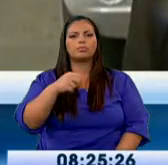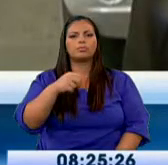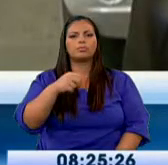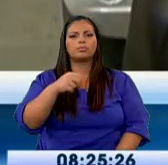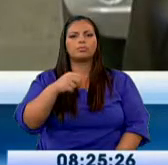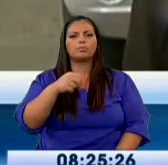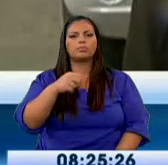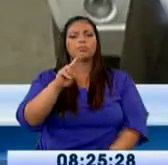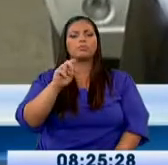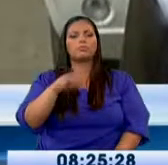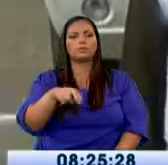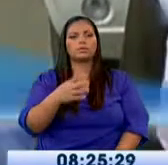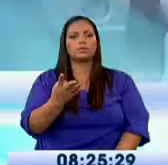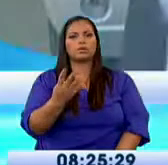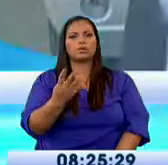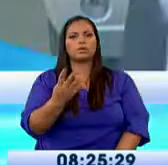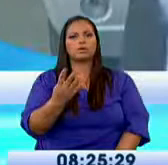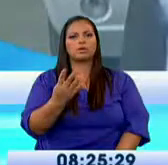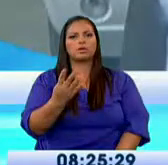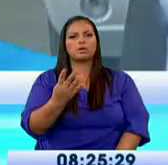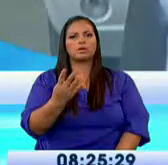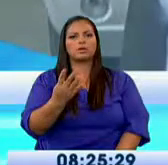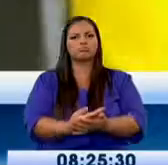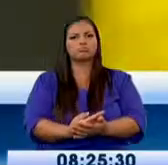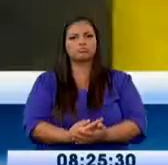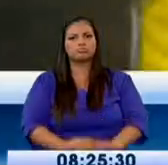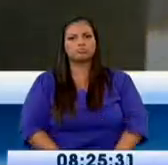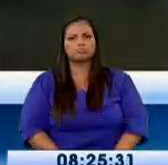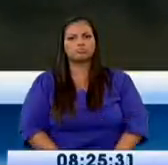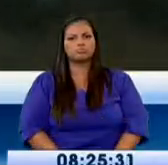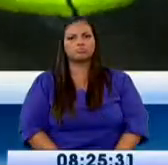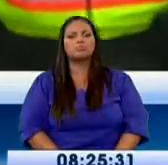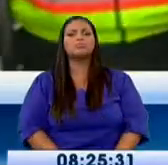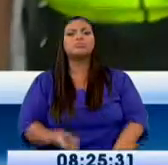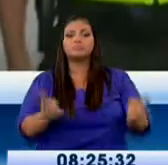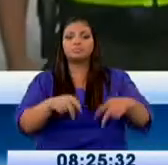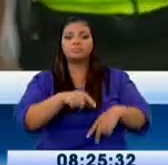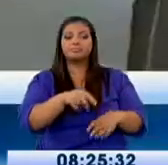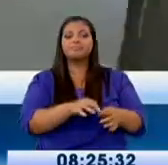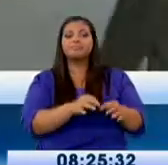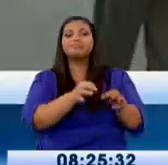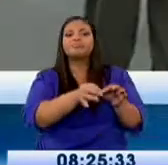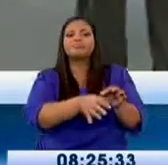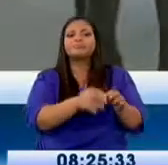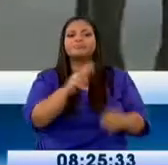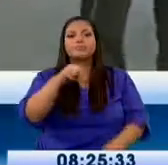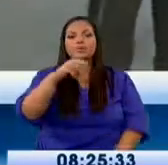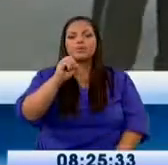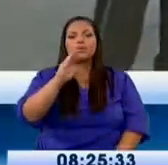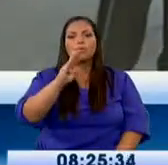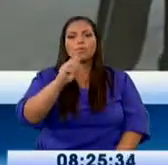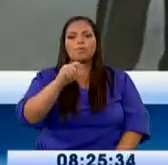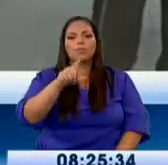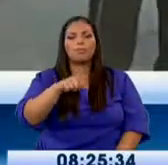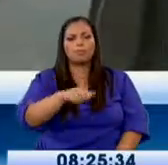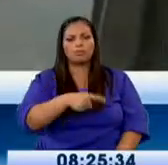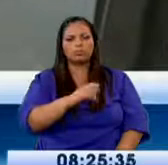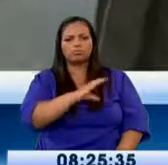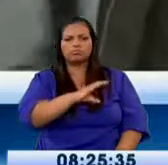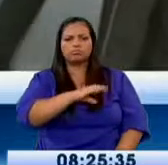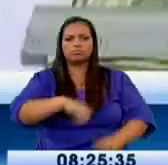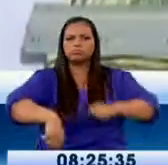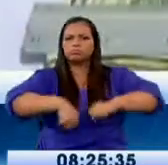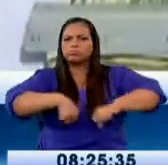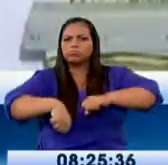la acción se extendió hasta Novol, el cual un suceso alarmó a los moradores del punto, pues el aparente secuestro exprés de uno de los habitantes